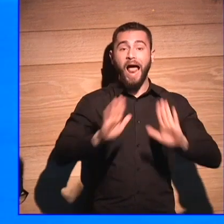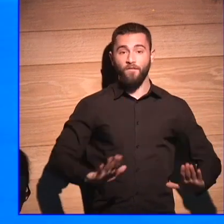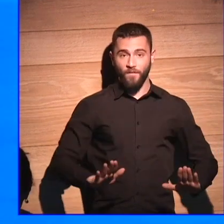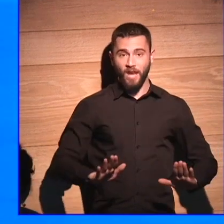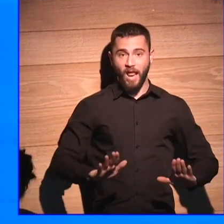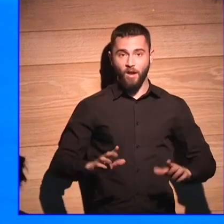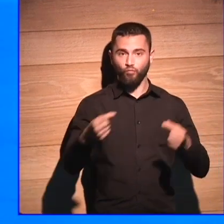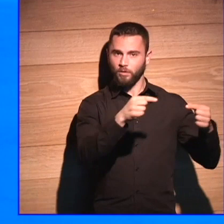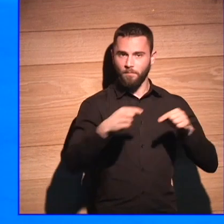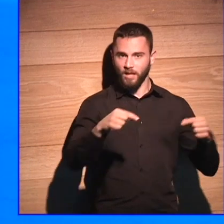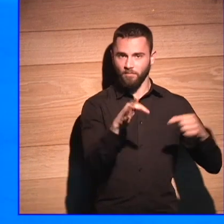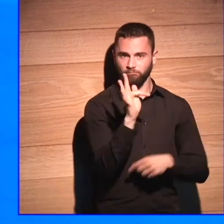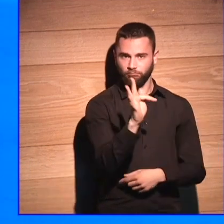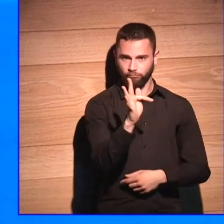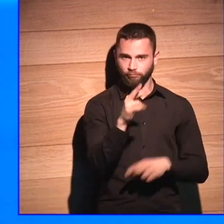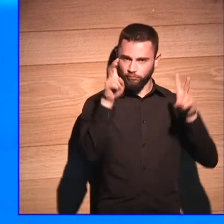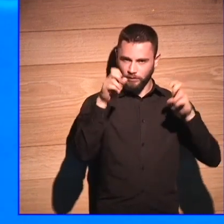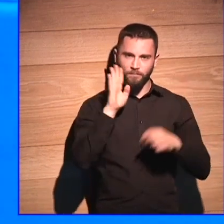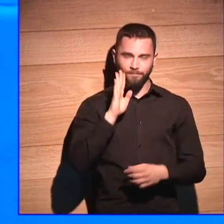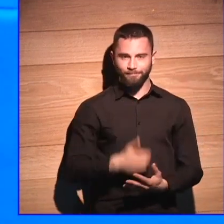tener un buen debate al respecto.